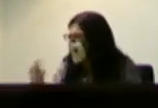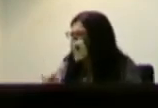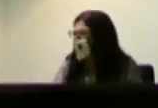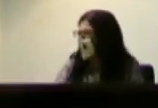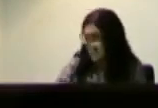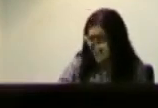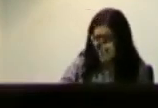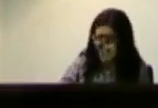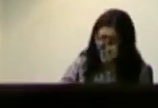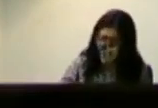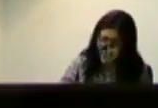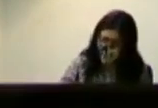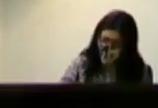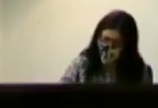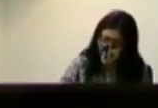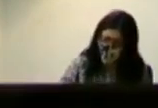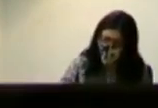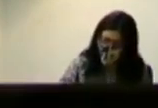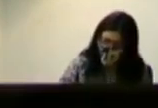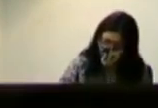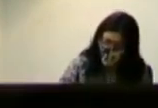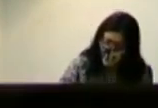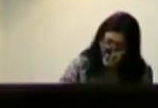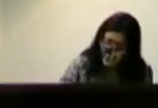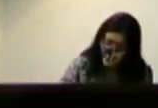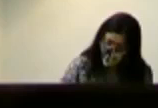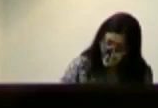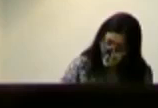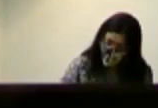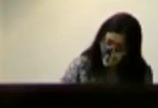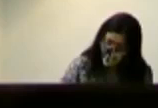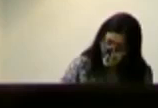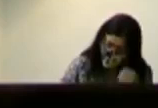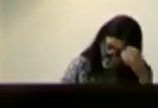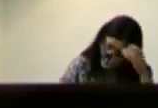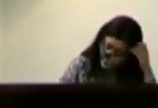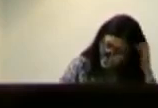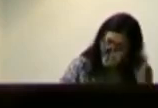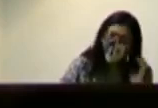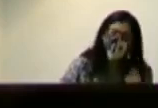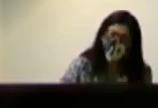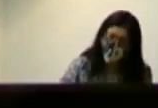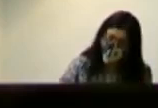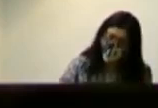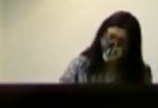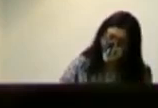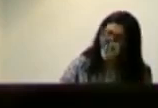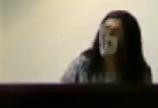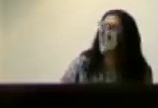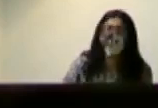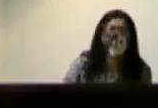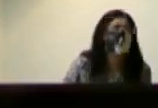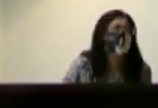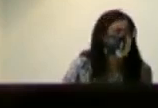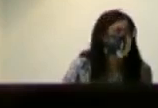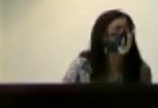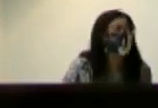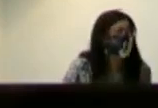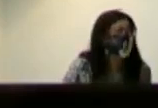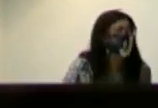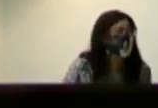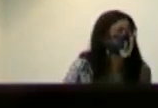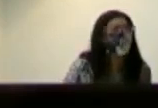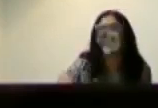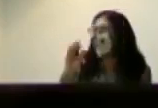El Gasport. En el por dos... favor, si puede repetir los mismos números, porque la representante quiere tomar nota, yo también. Y correcto. El año, usted mencionó año